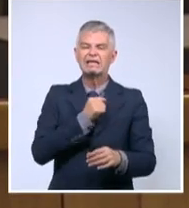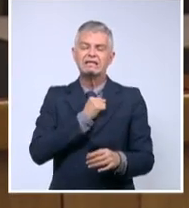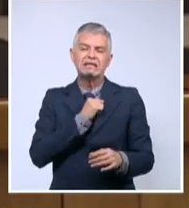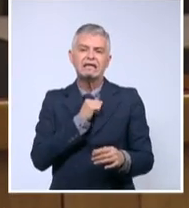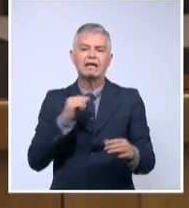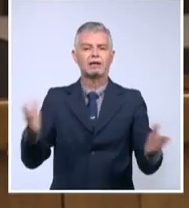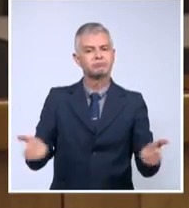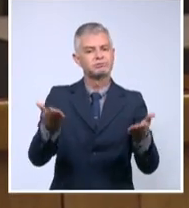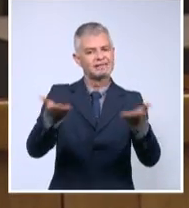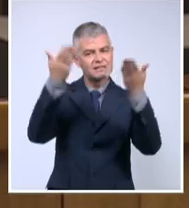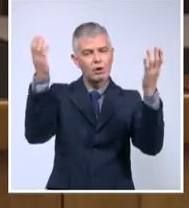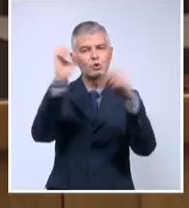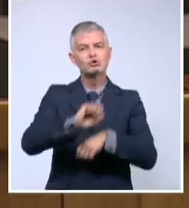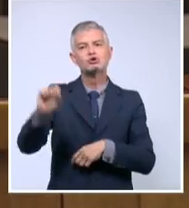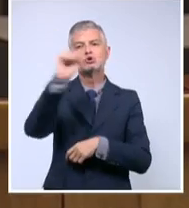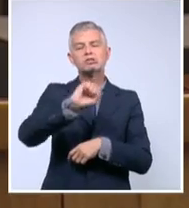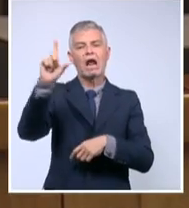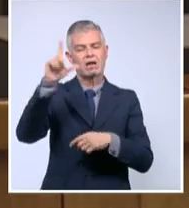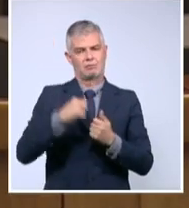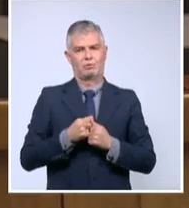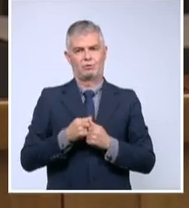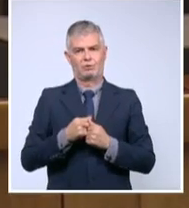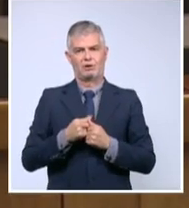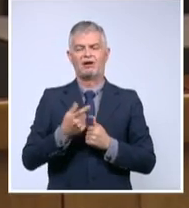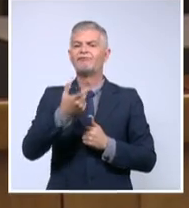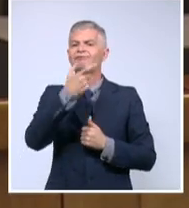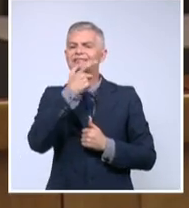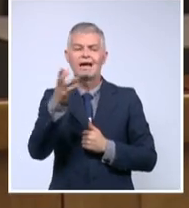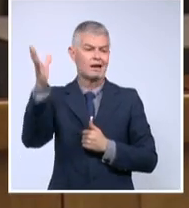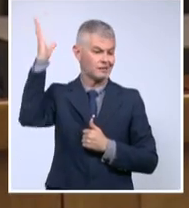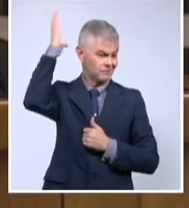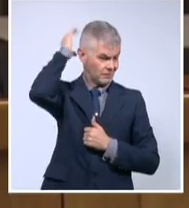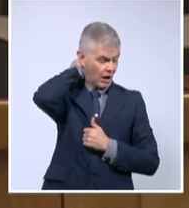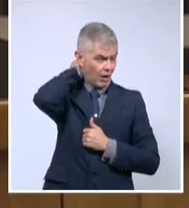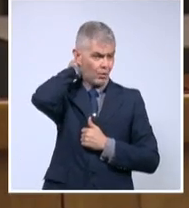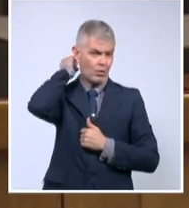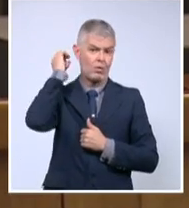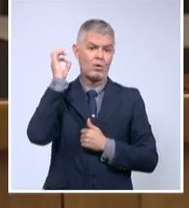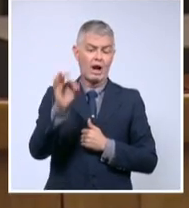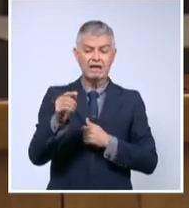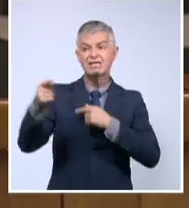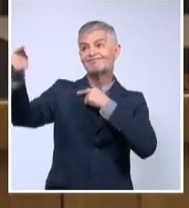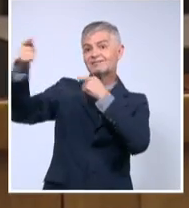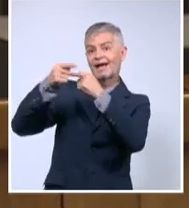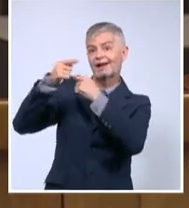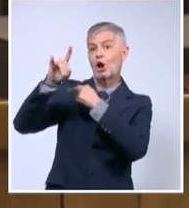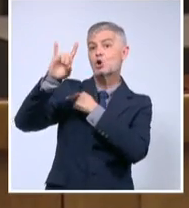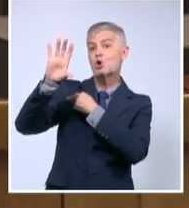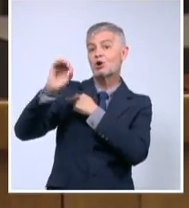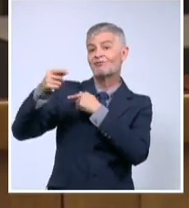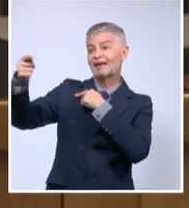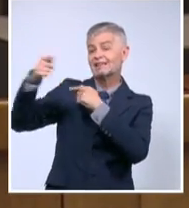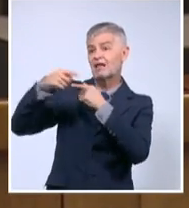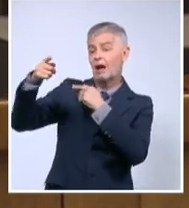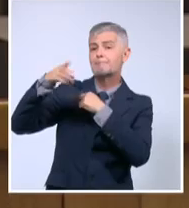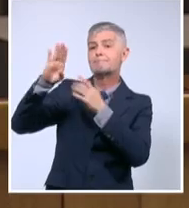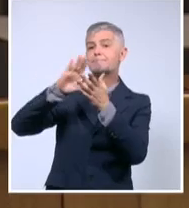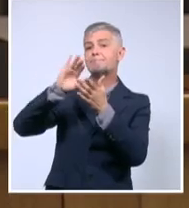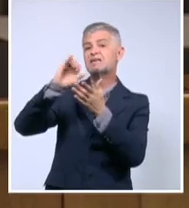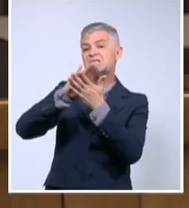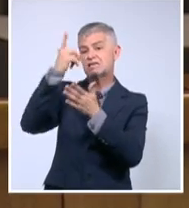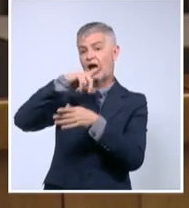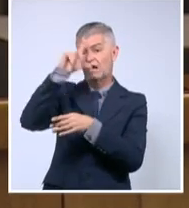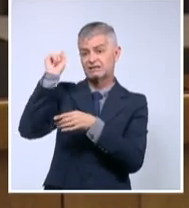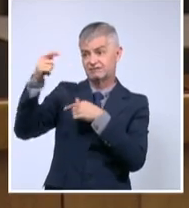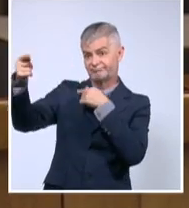socialismo con los fusiles en alto y Fidel y Raúl a la vanguardia a solo 90 millas. El contexto es más